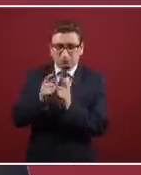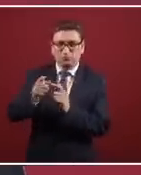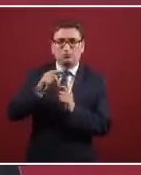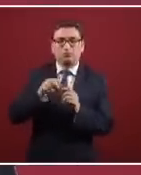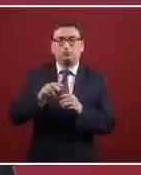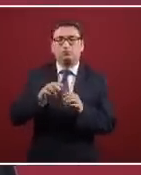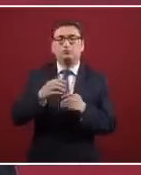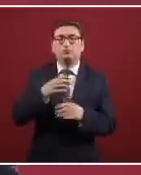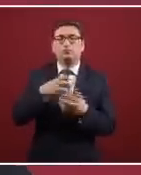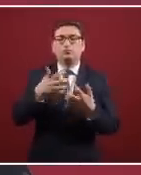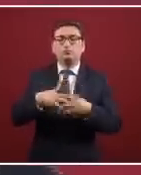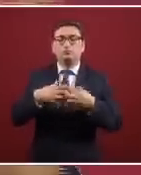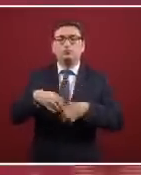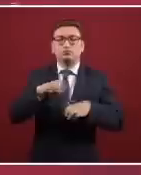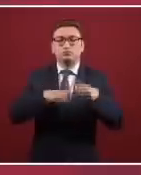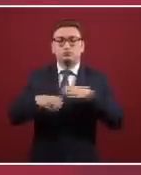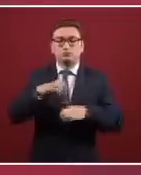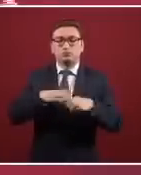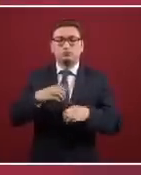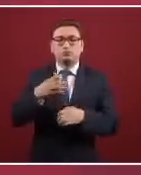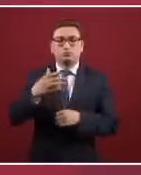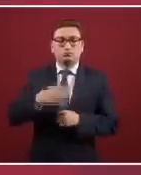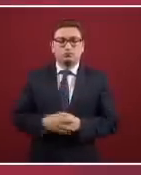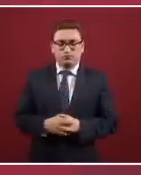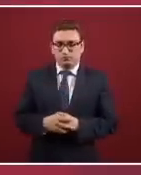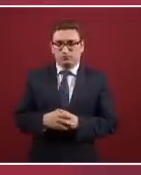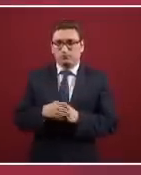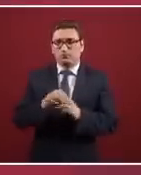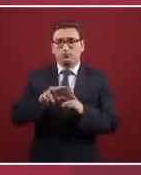Durante su mandato se privatizaron los ferrocarriles.